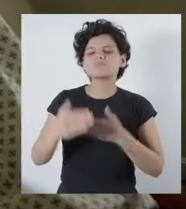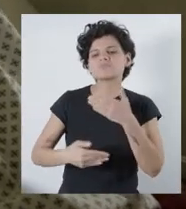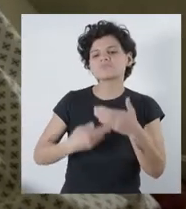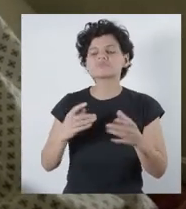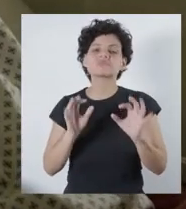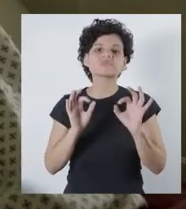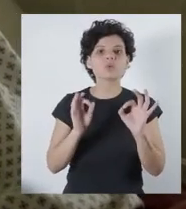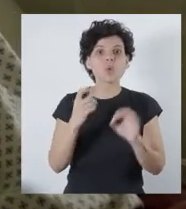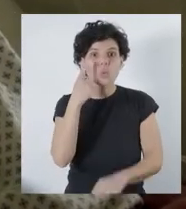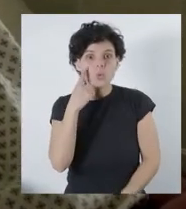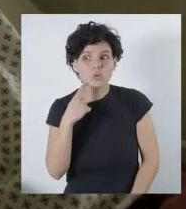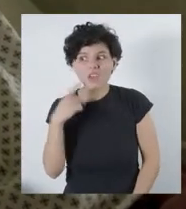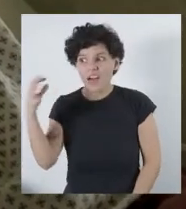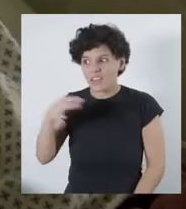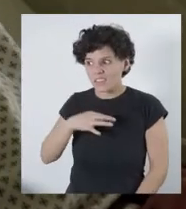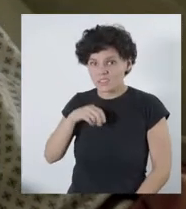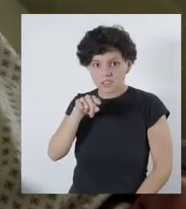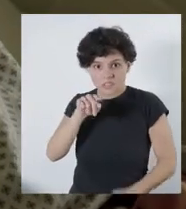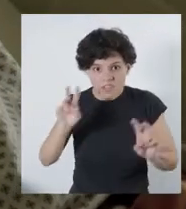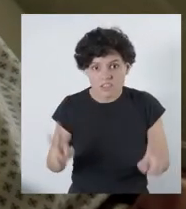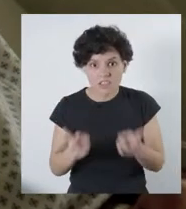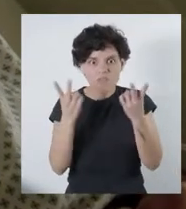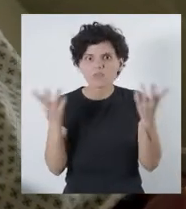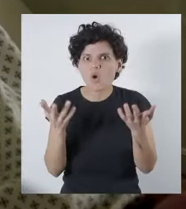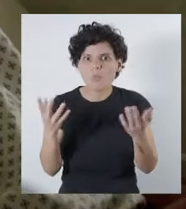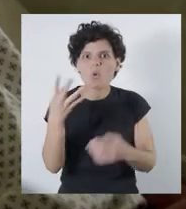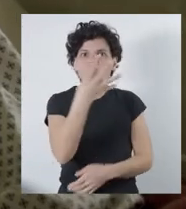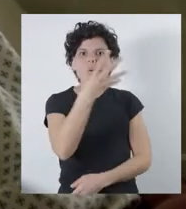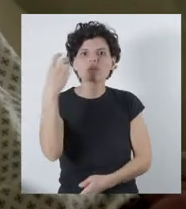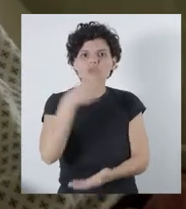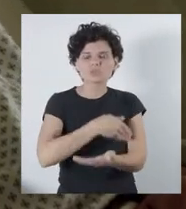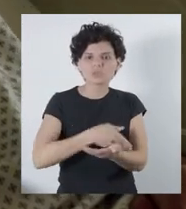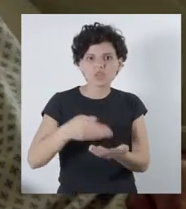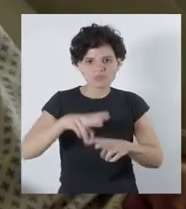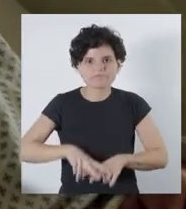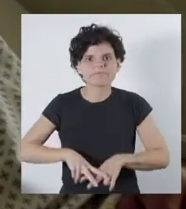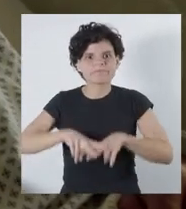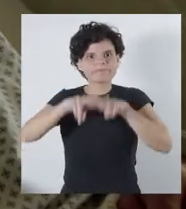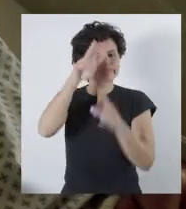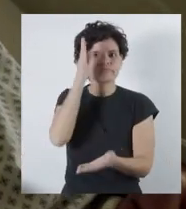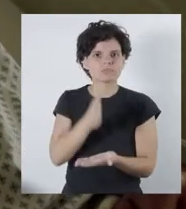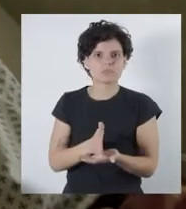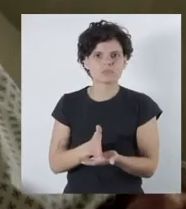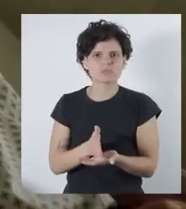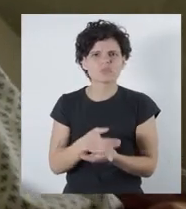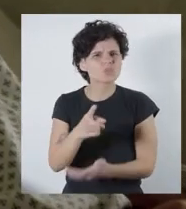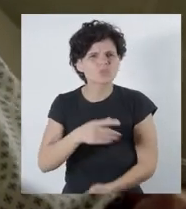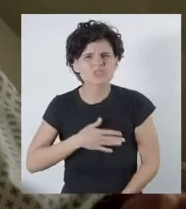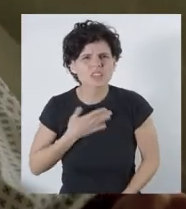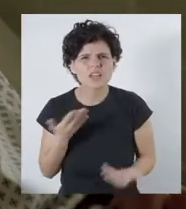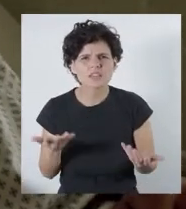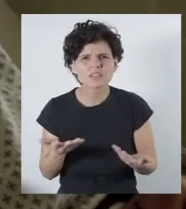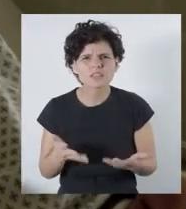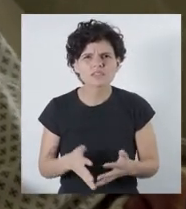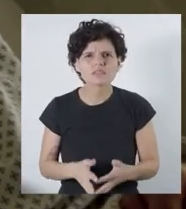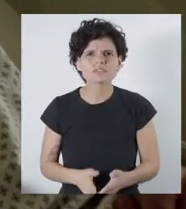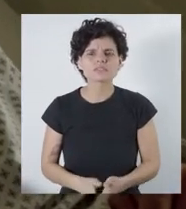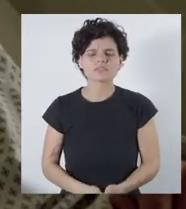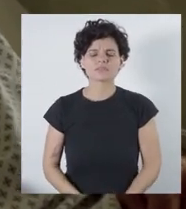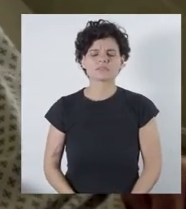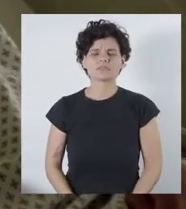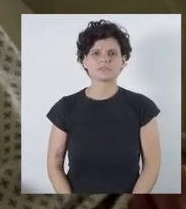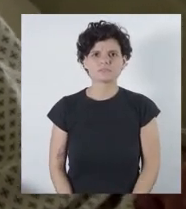imagina yo un día alguien te dice que la única opción de juntar 400 millones que